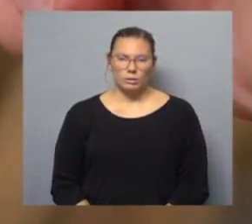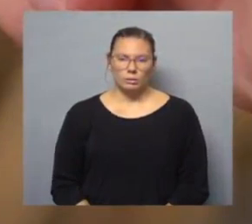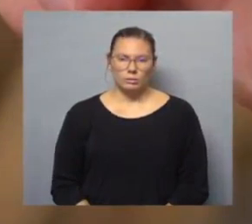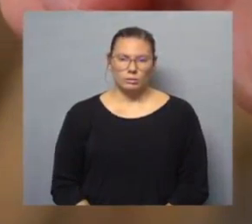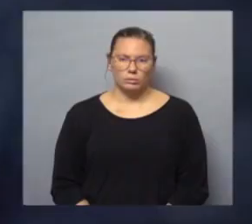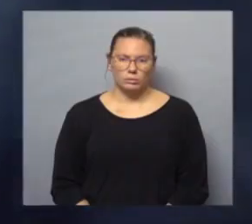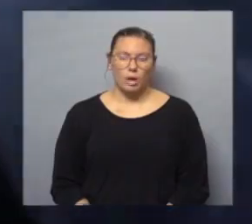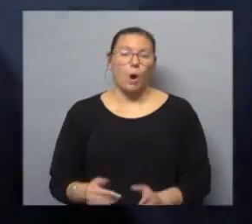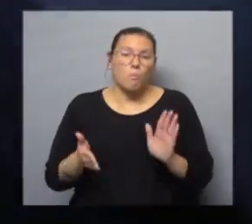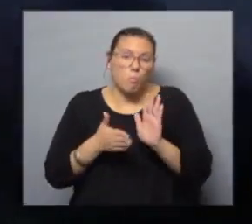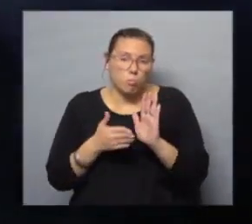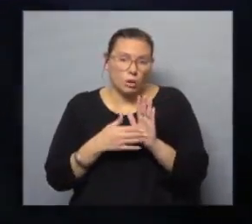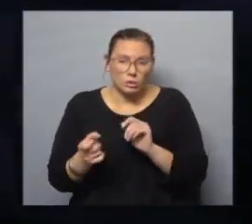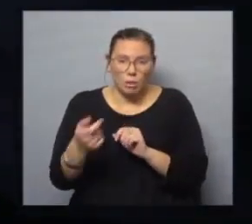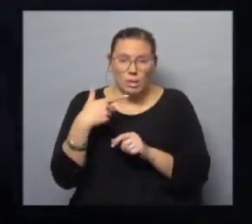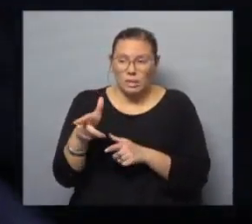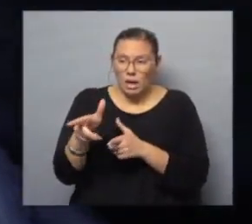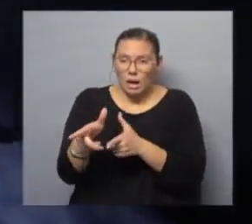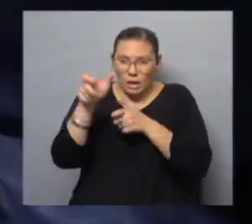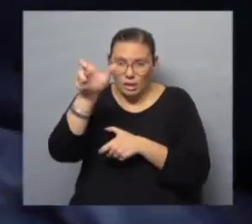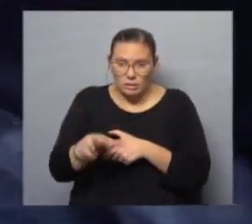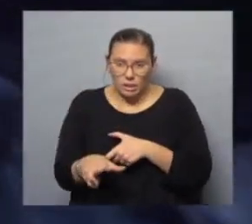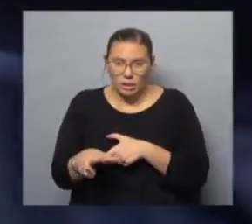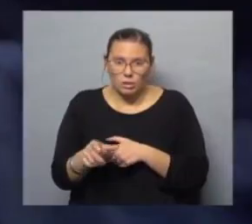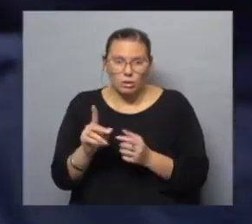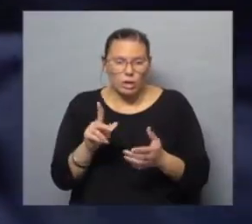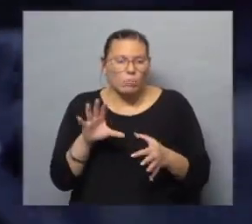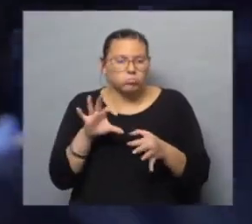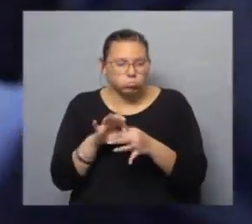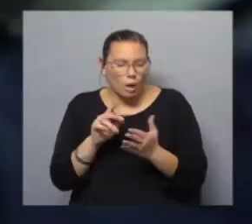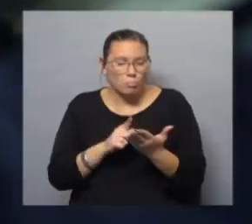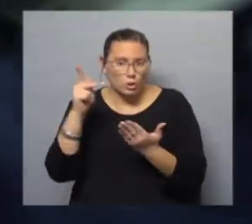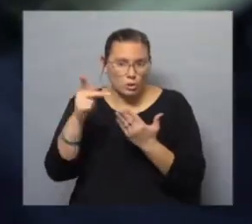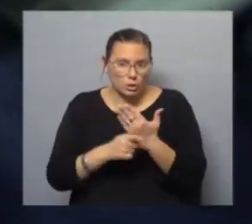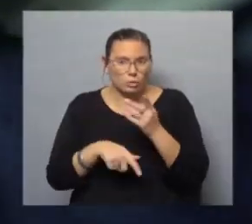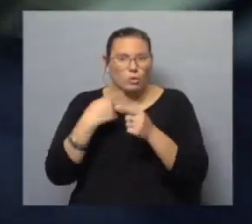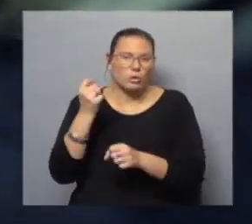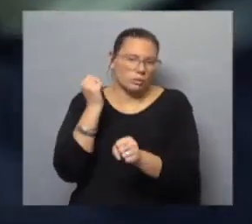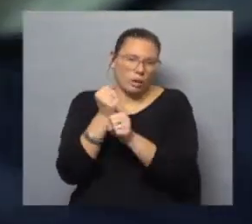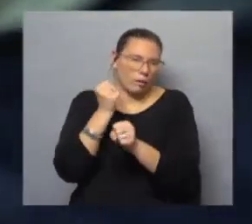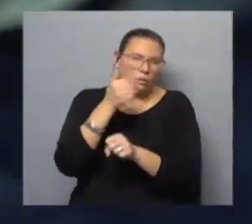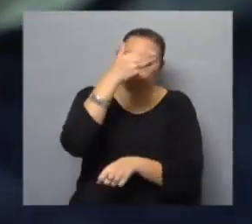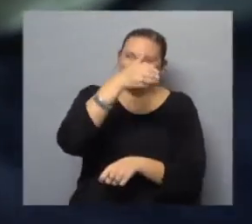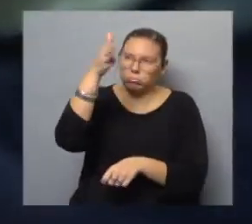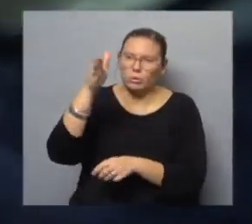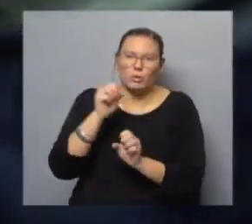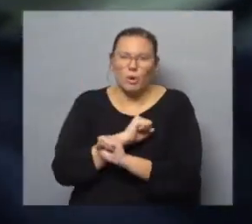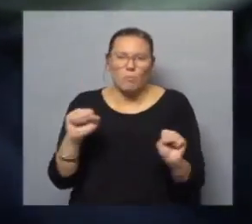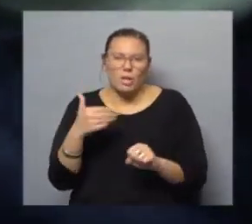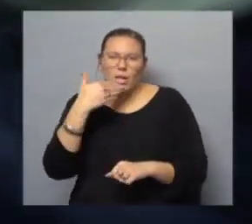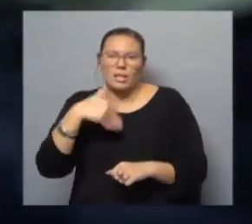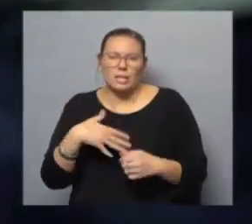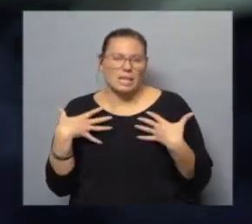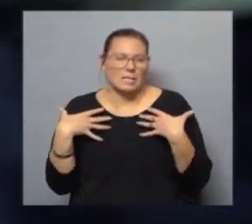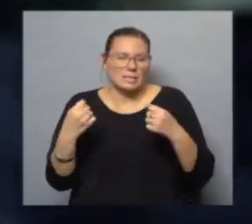Por un lado, las muestras que nos mandan los cazadores, que están comprometidos con el proyecto, y por otro lado, la salida de campo. Uno no puede entender el concepto de una